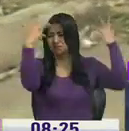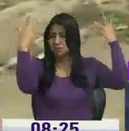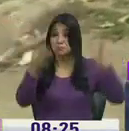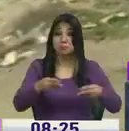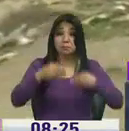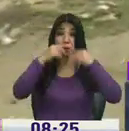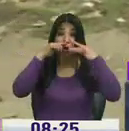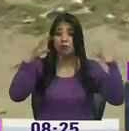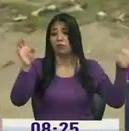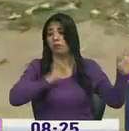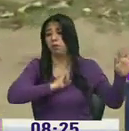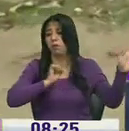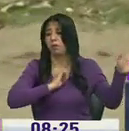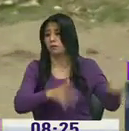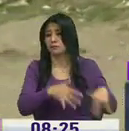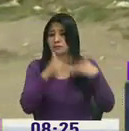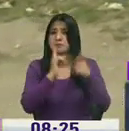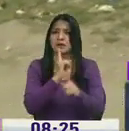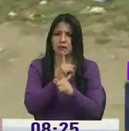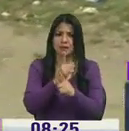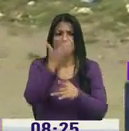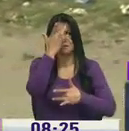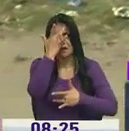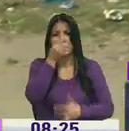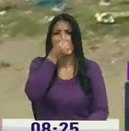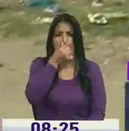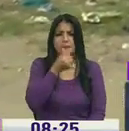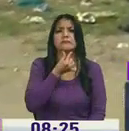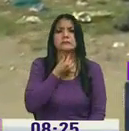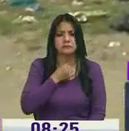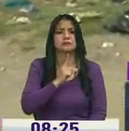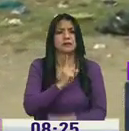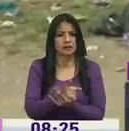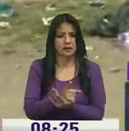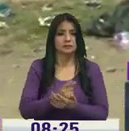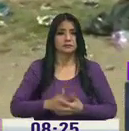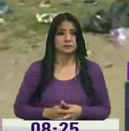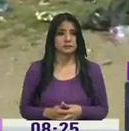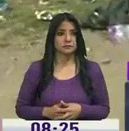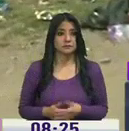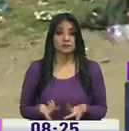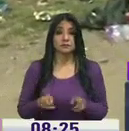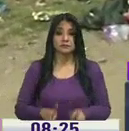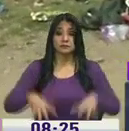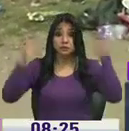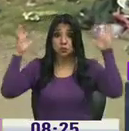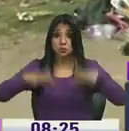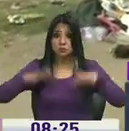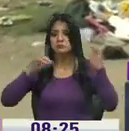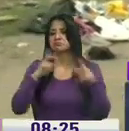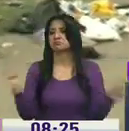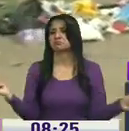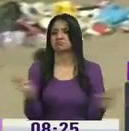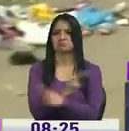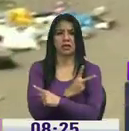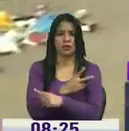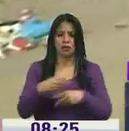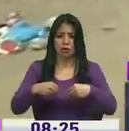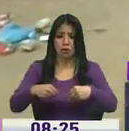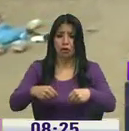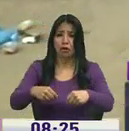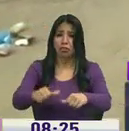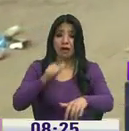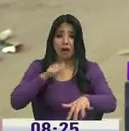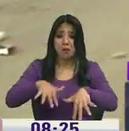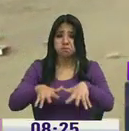de polvo, todo el tiempo afecciones respiratorias. Y por supuesto, lo más grave es cuando llueve, porque ahí sí se forman realmente ríos. Esto se hace una piscina.